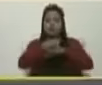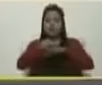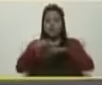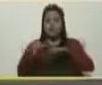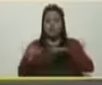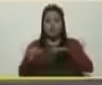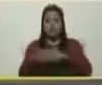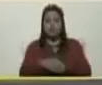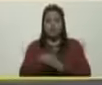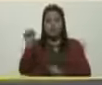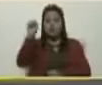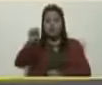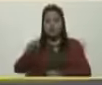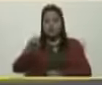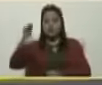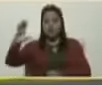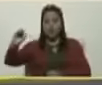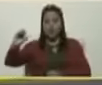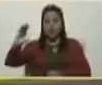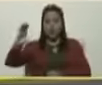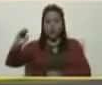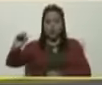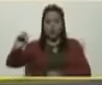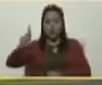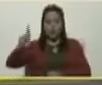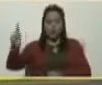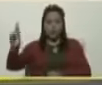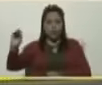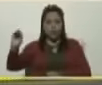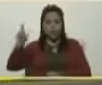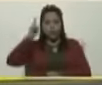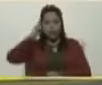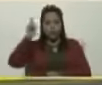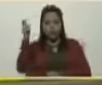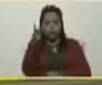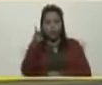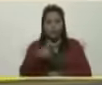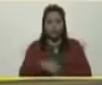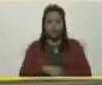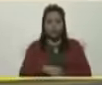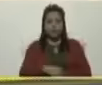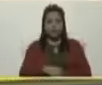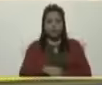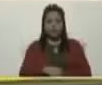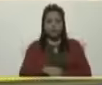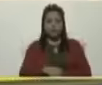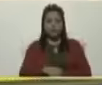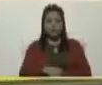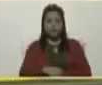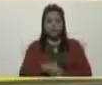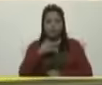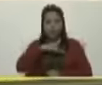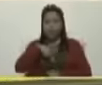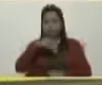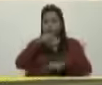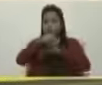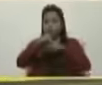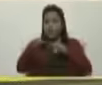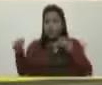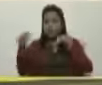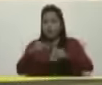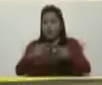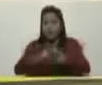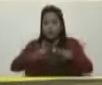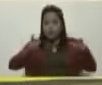Guárico, municipio agrícola, netamente productor. Somos, señor presidente, el municipio mayor productor